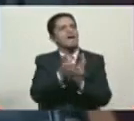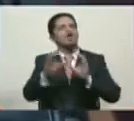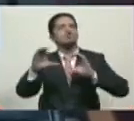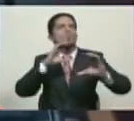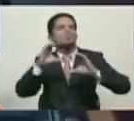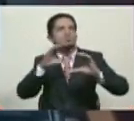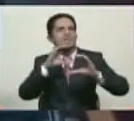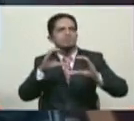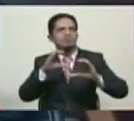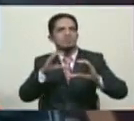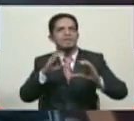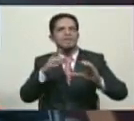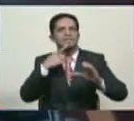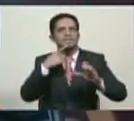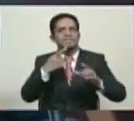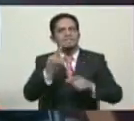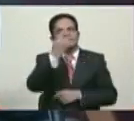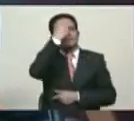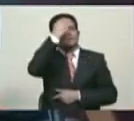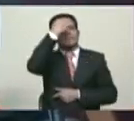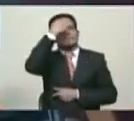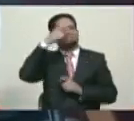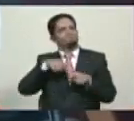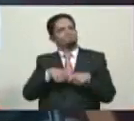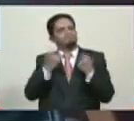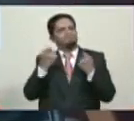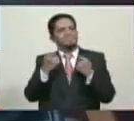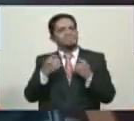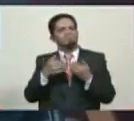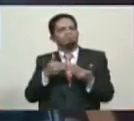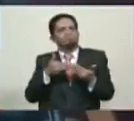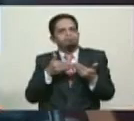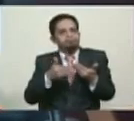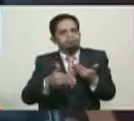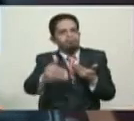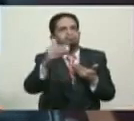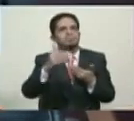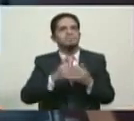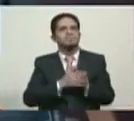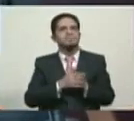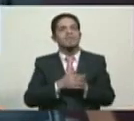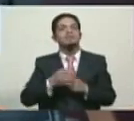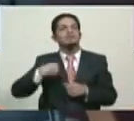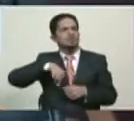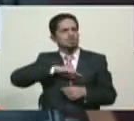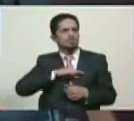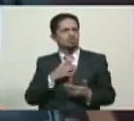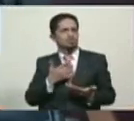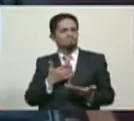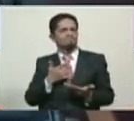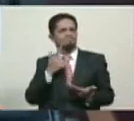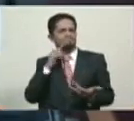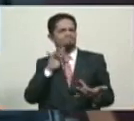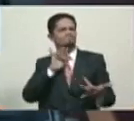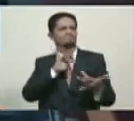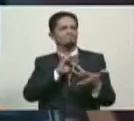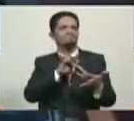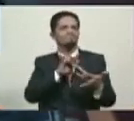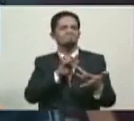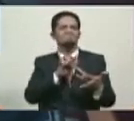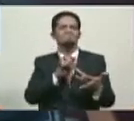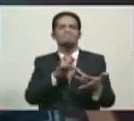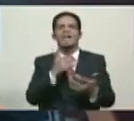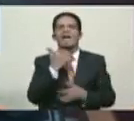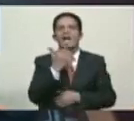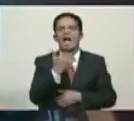que afectó culturalmente a más de 2 generaciones y que nos desvinculó afectivamente a un elemento